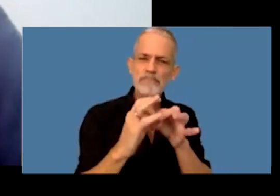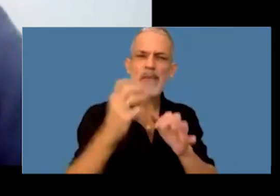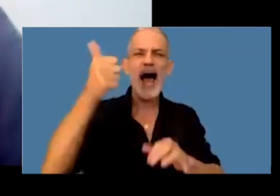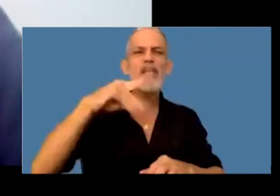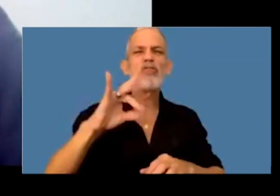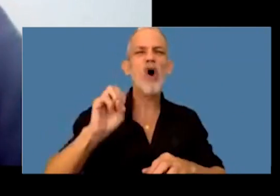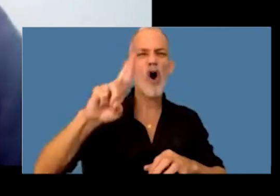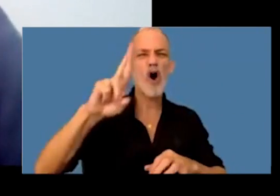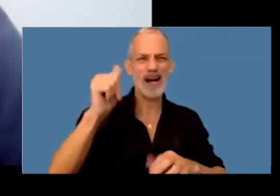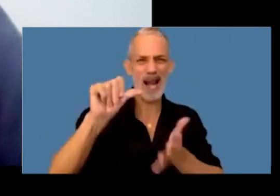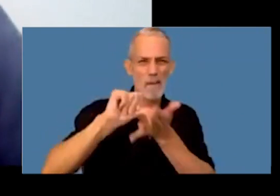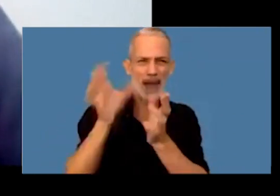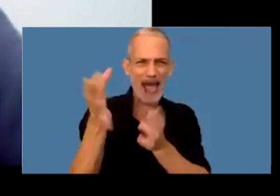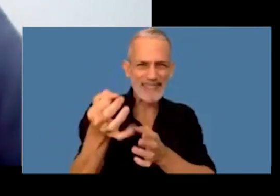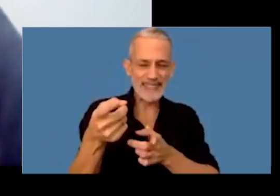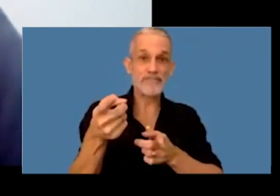están